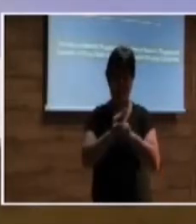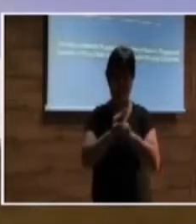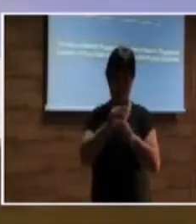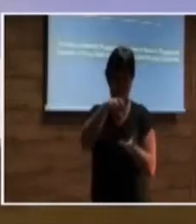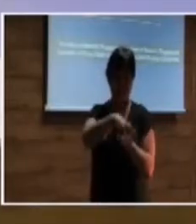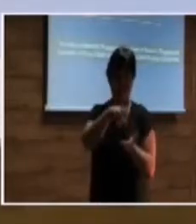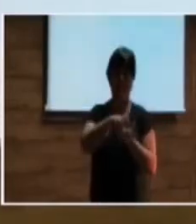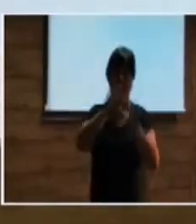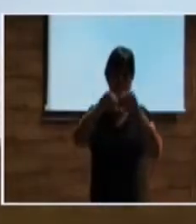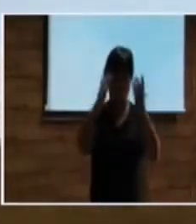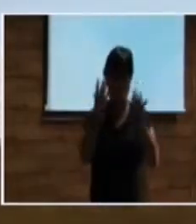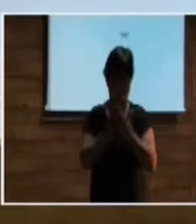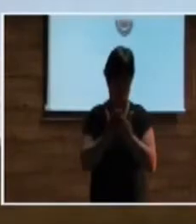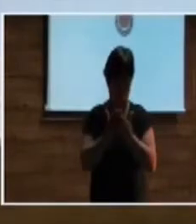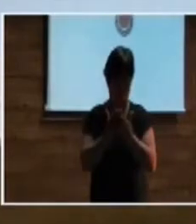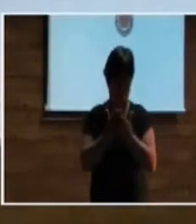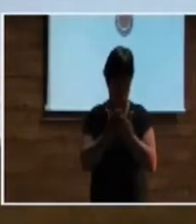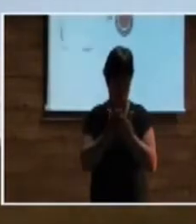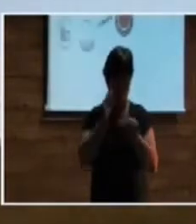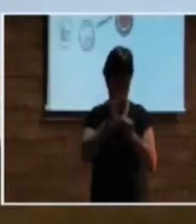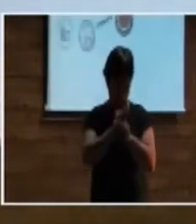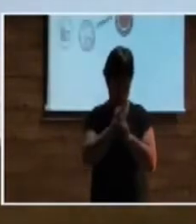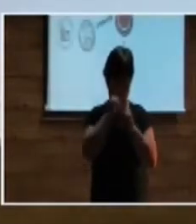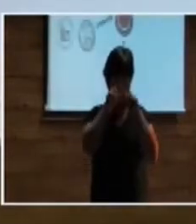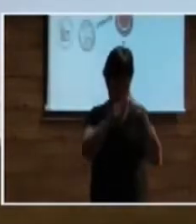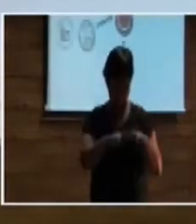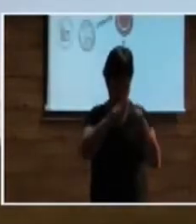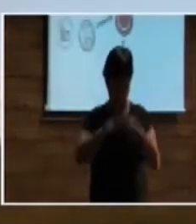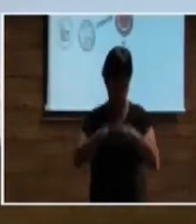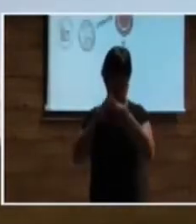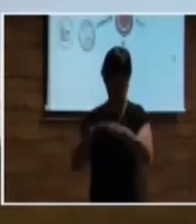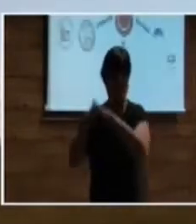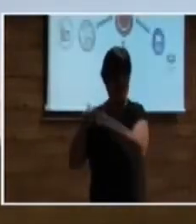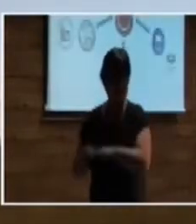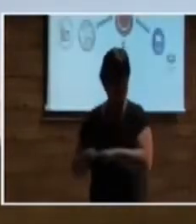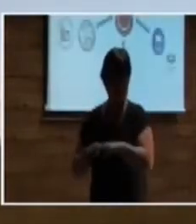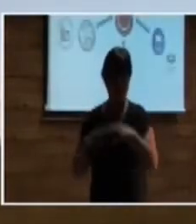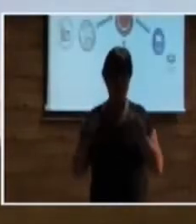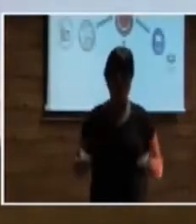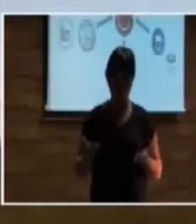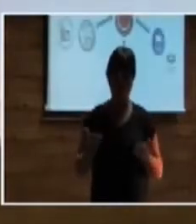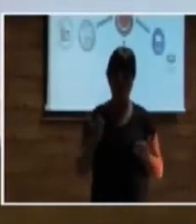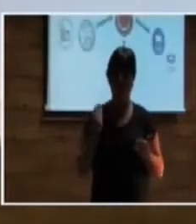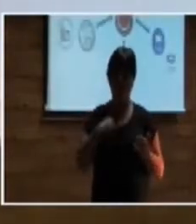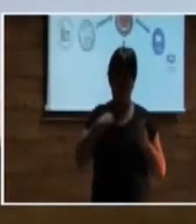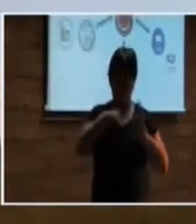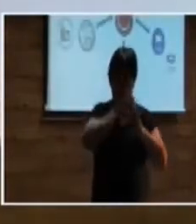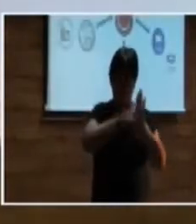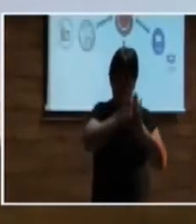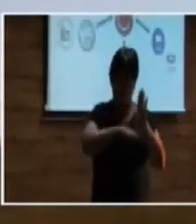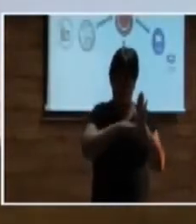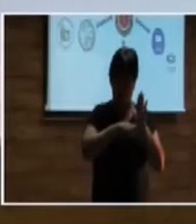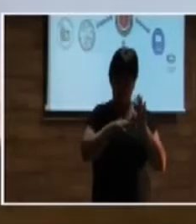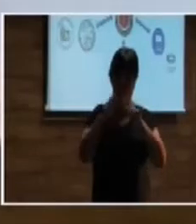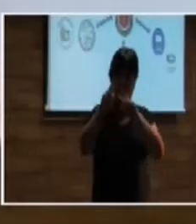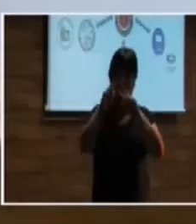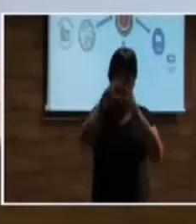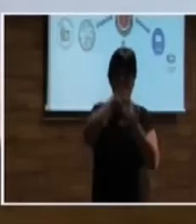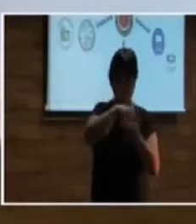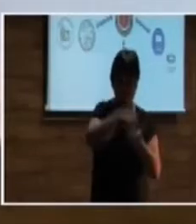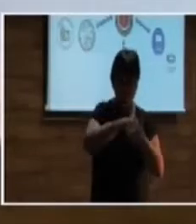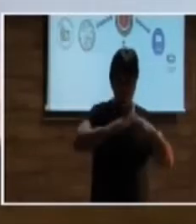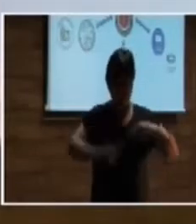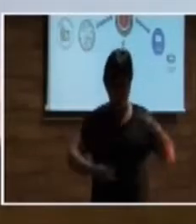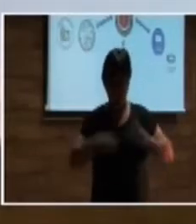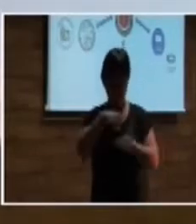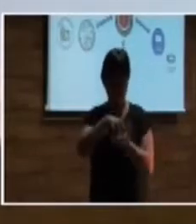proyecto transnacional, solamente contarles esto. Entonces, desde el banco del programa, el banco de tejidos y genética y